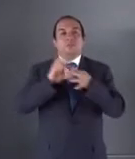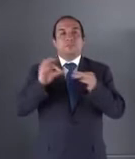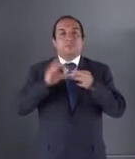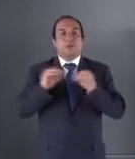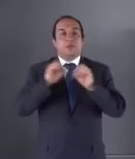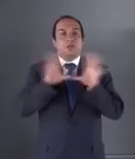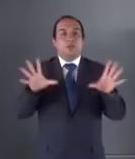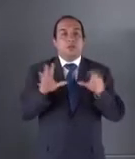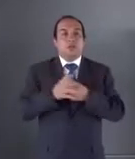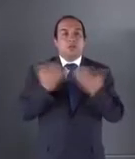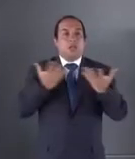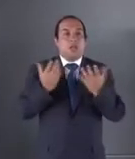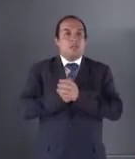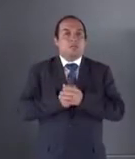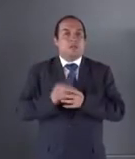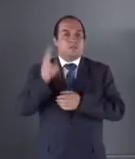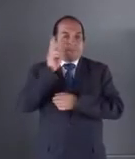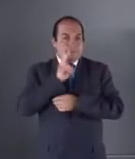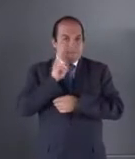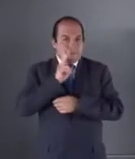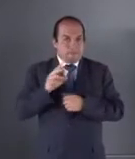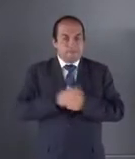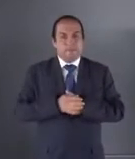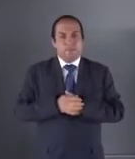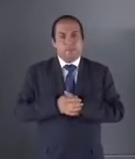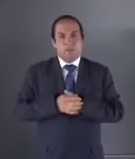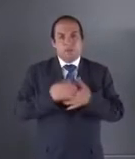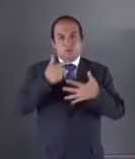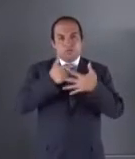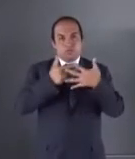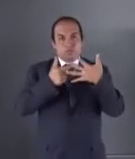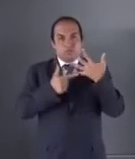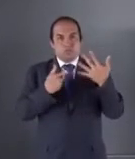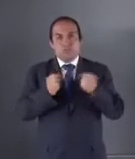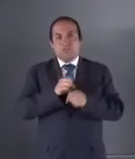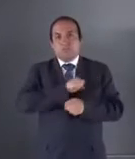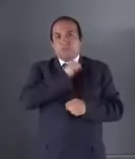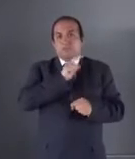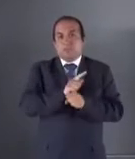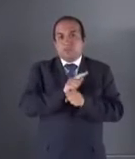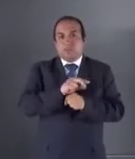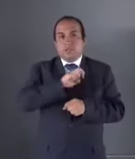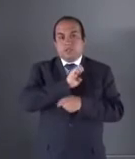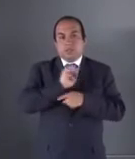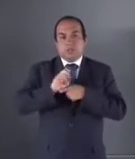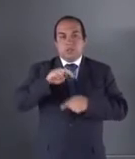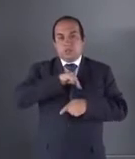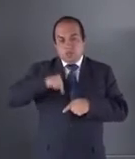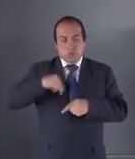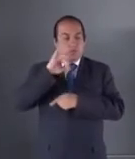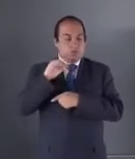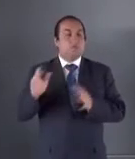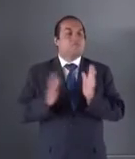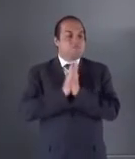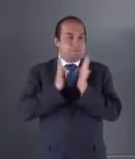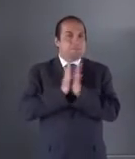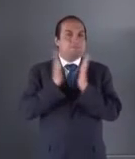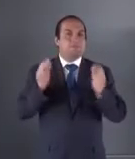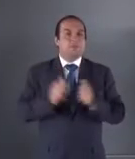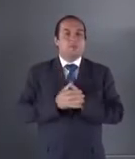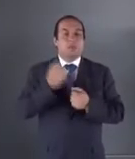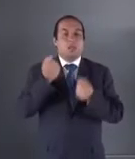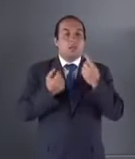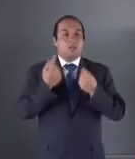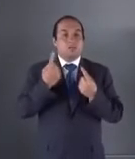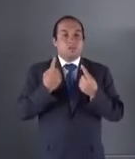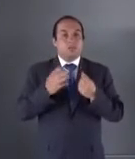de voluntarios y un protocolo muy especial. Entonces, sí vamos a estar participando en